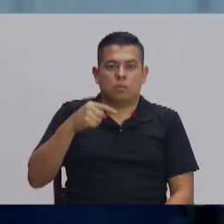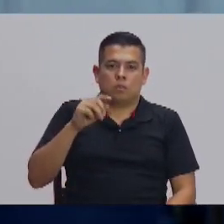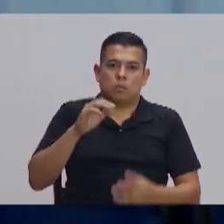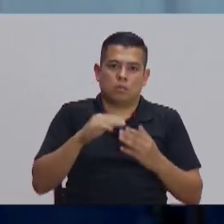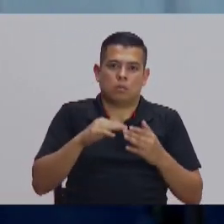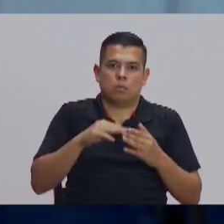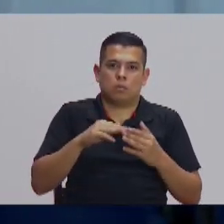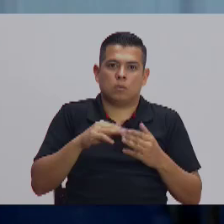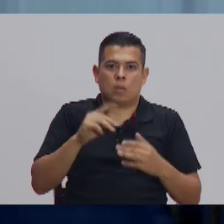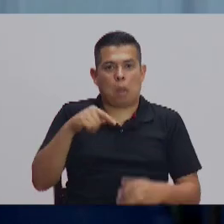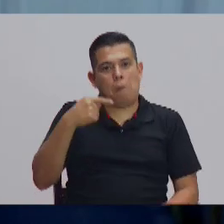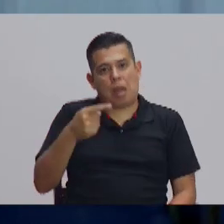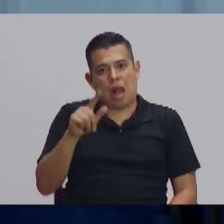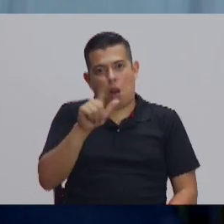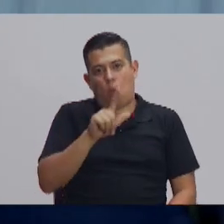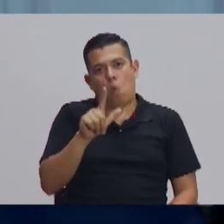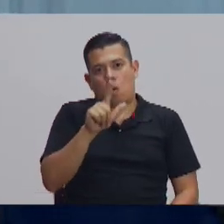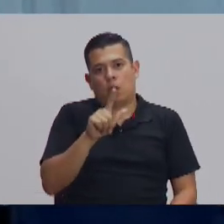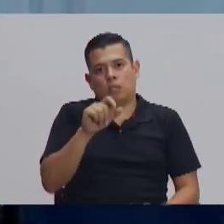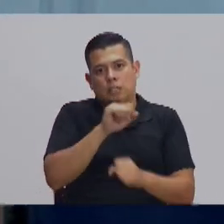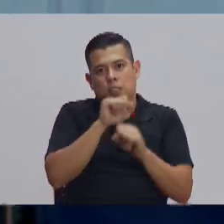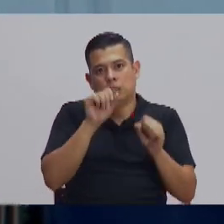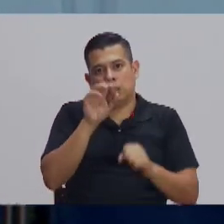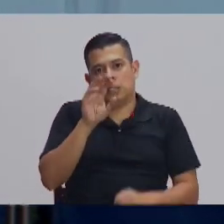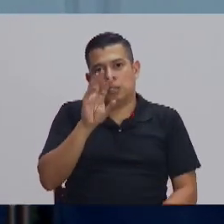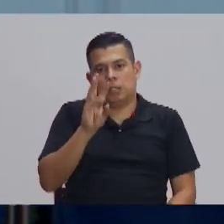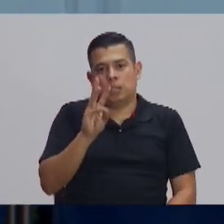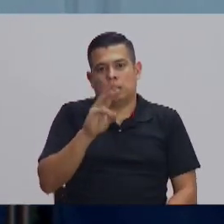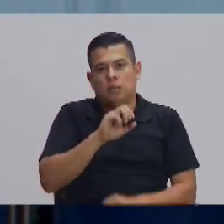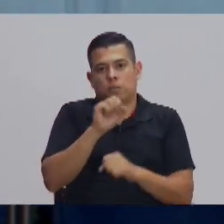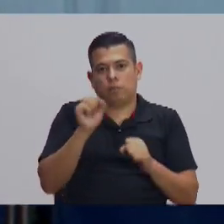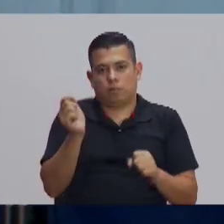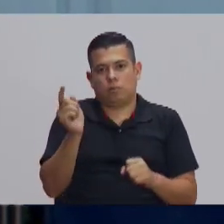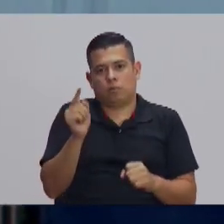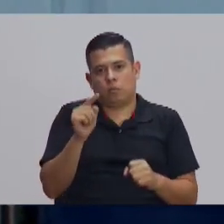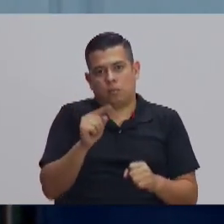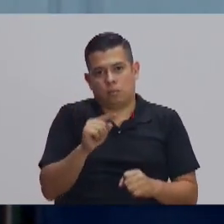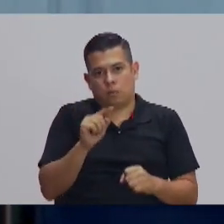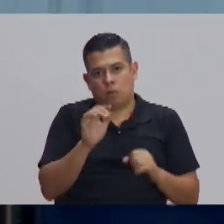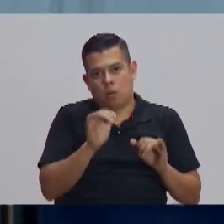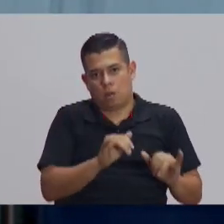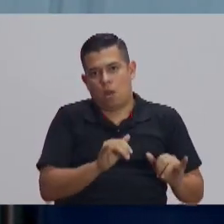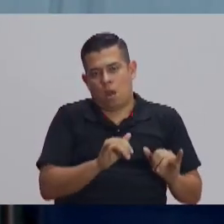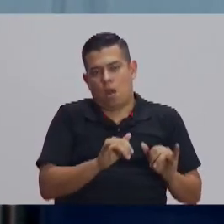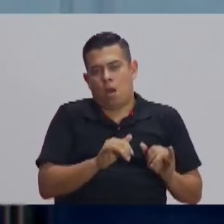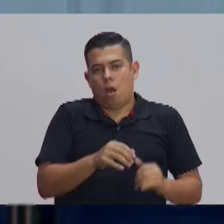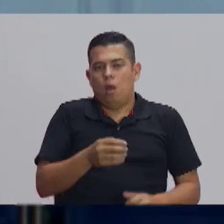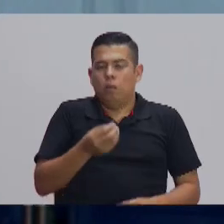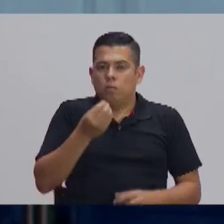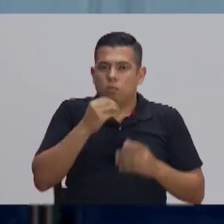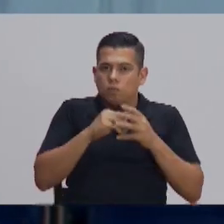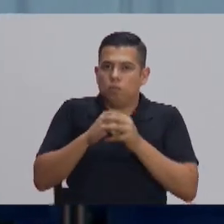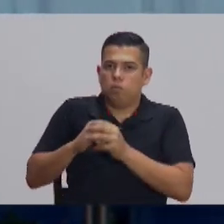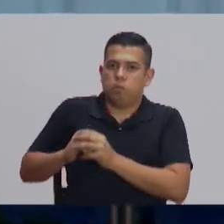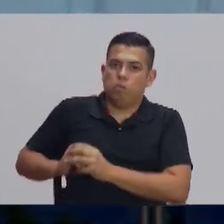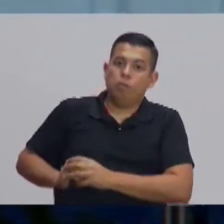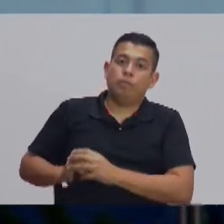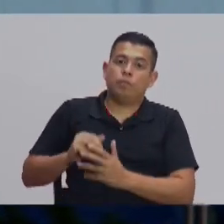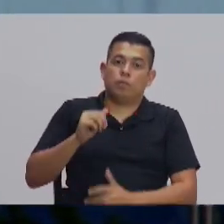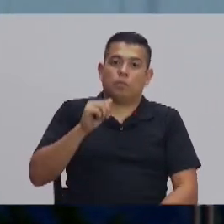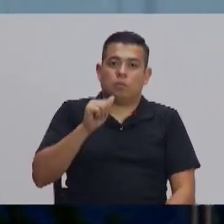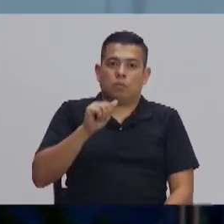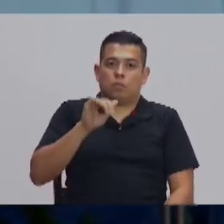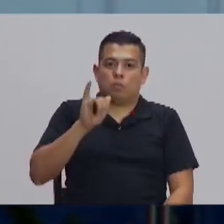de ayuno es el día de mañana y si tú vives en leo no necesariamente tienes que estar ahí pero lo puedes hacer en tu